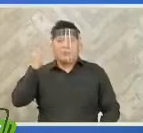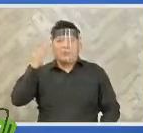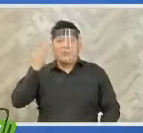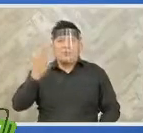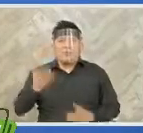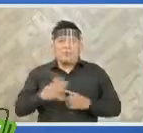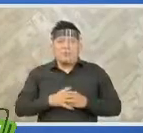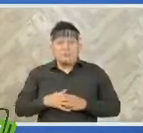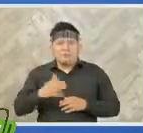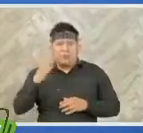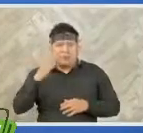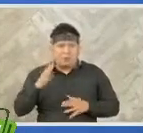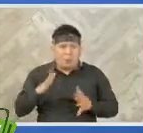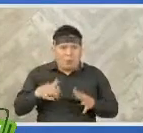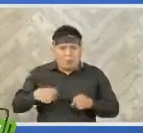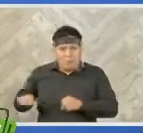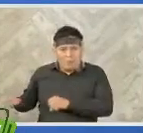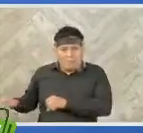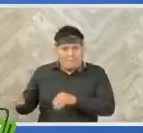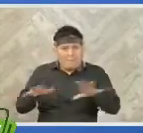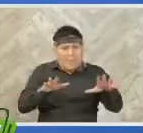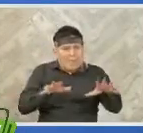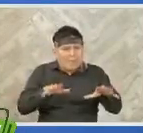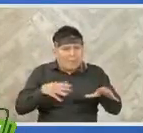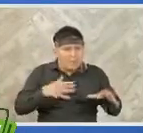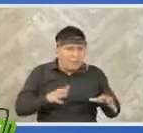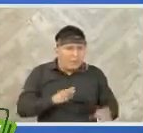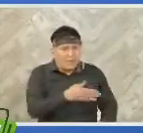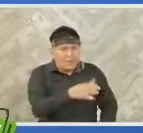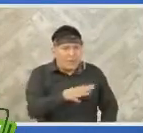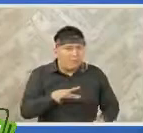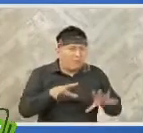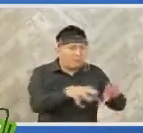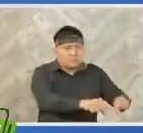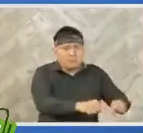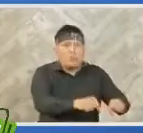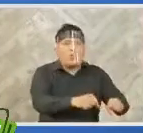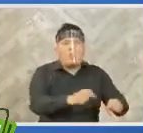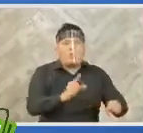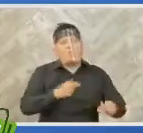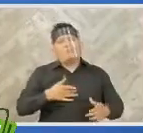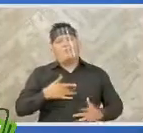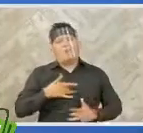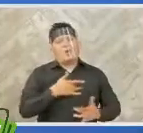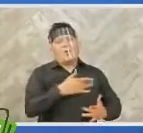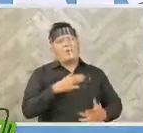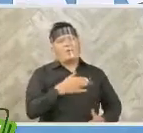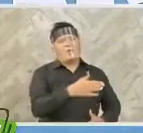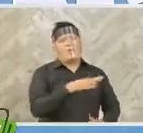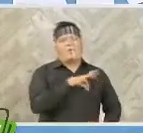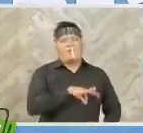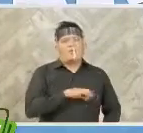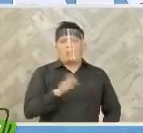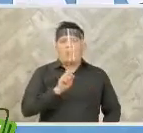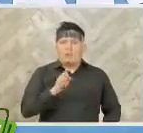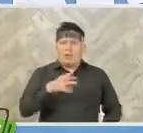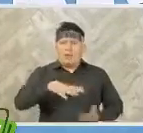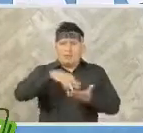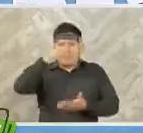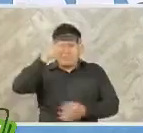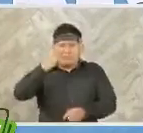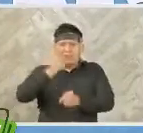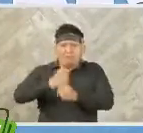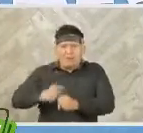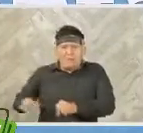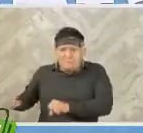el pescado, potenciar la productividad del campo en, valga la redundancia, todos nuestros campesinos. El alcalde y su equipo